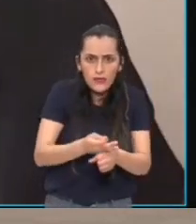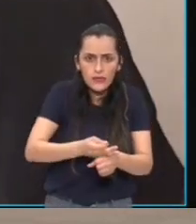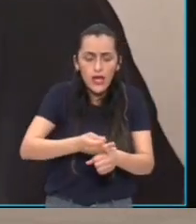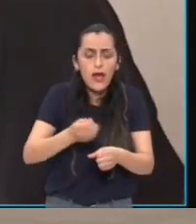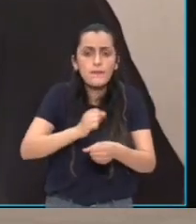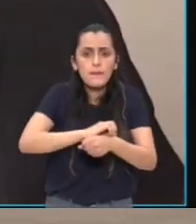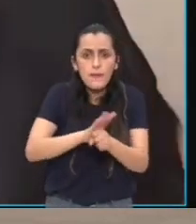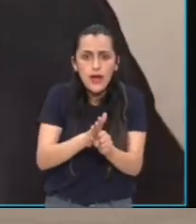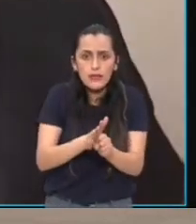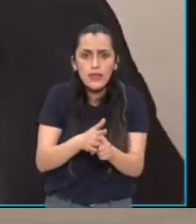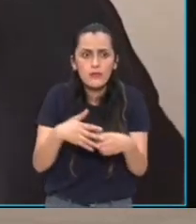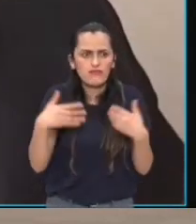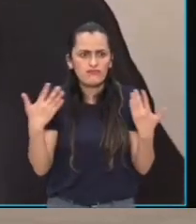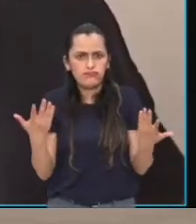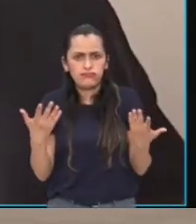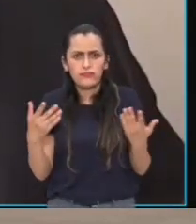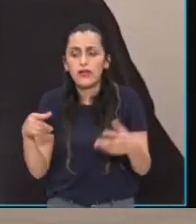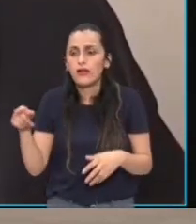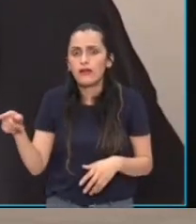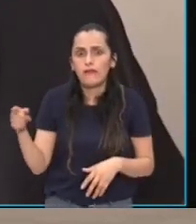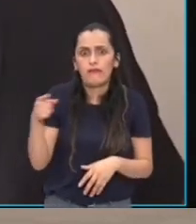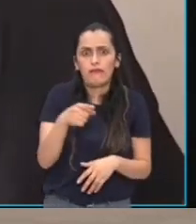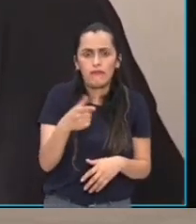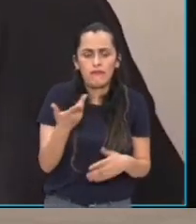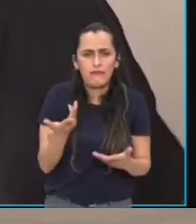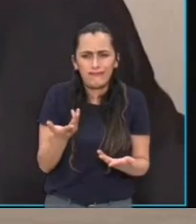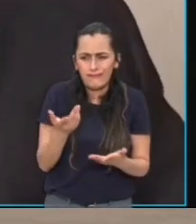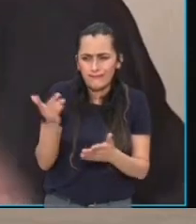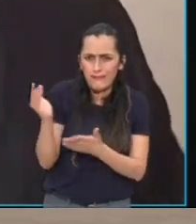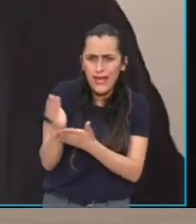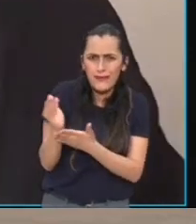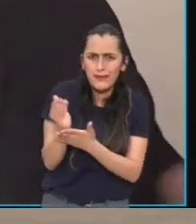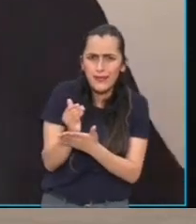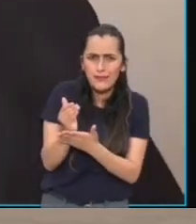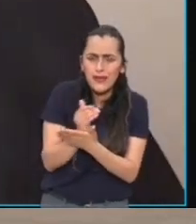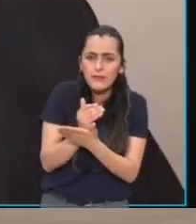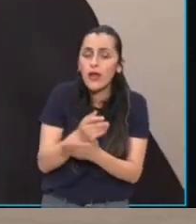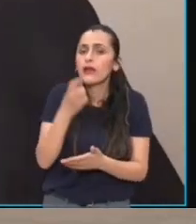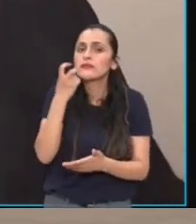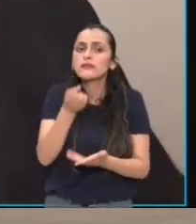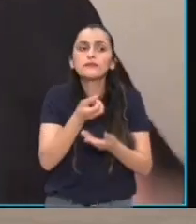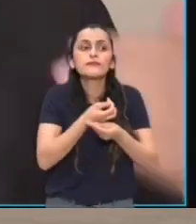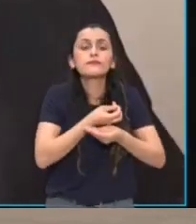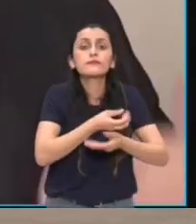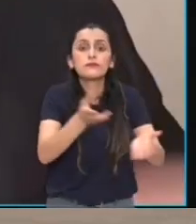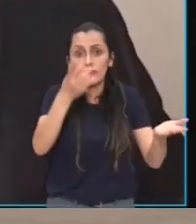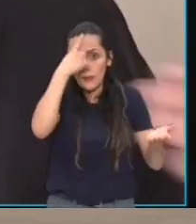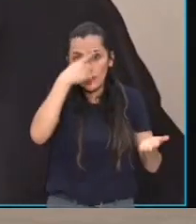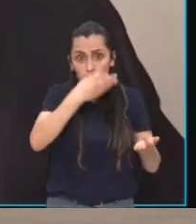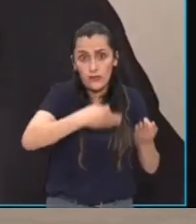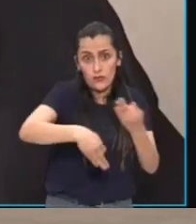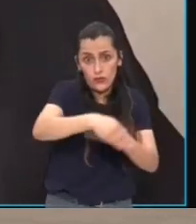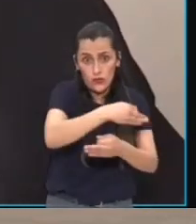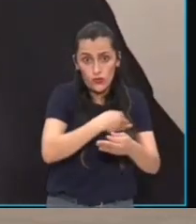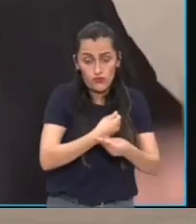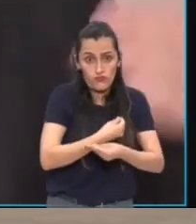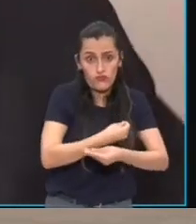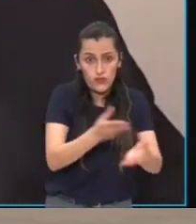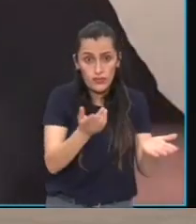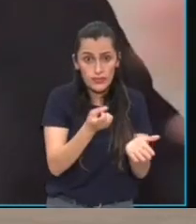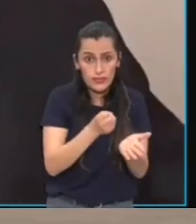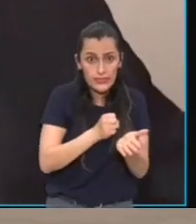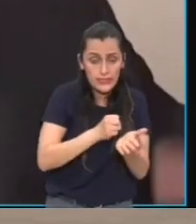fundamental de los ciudadanos, el acceso universal a los servicios de salud que no se tienen en la actualidad. No solo nos falta